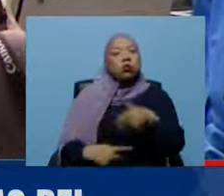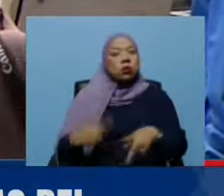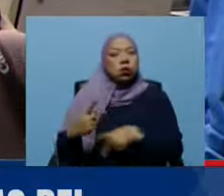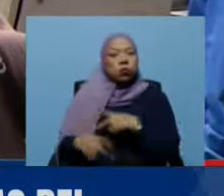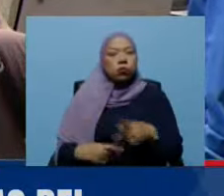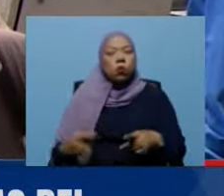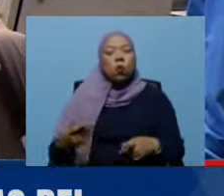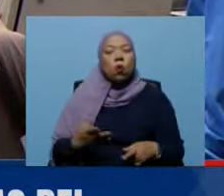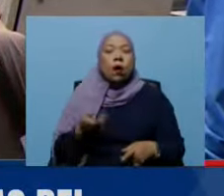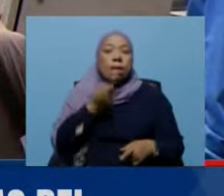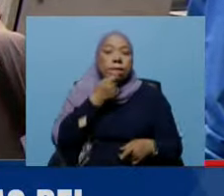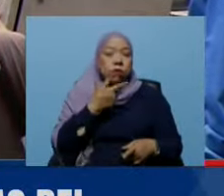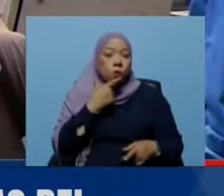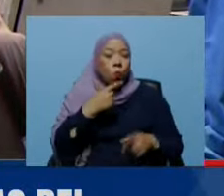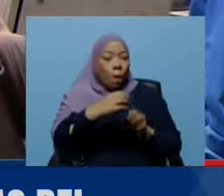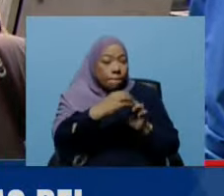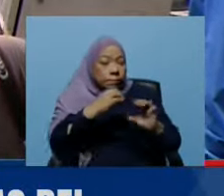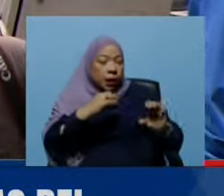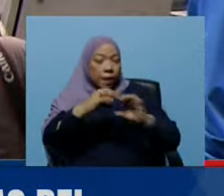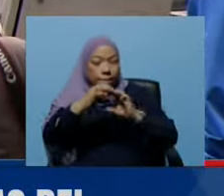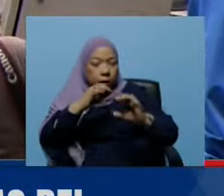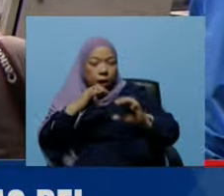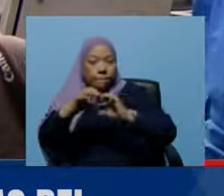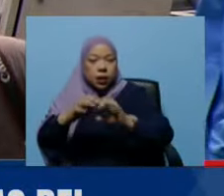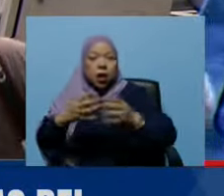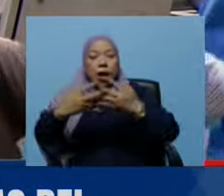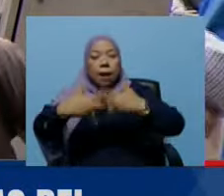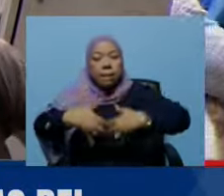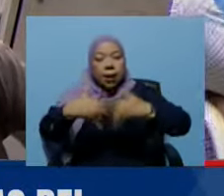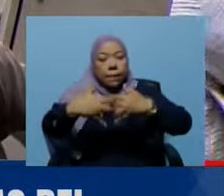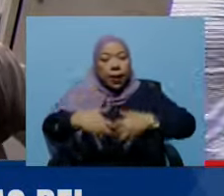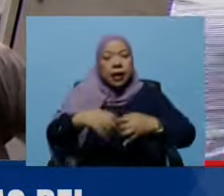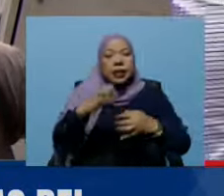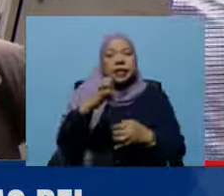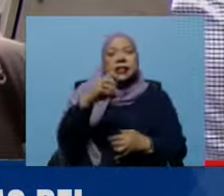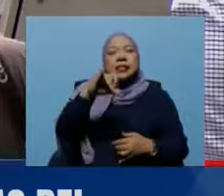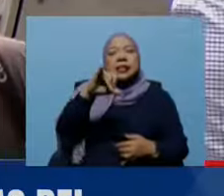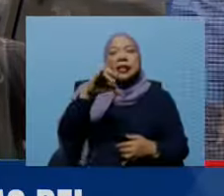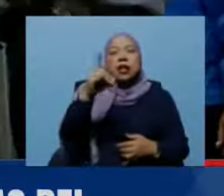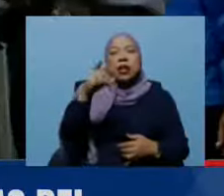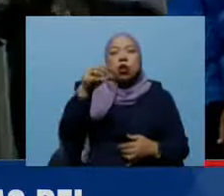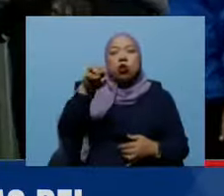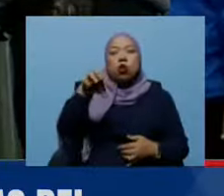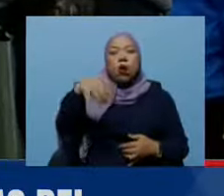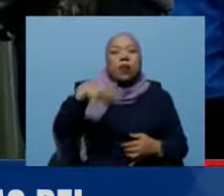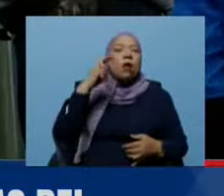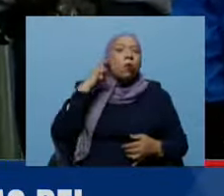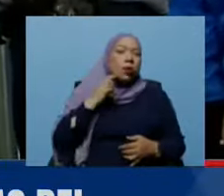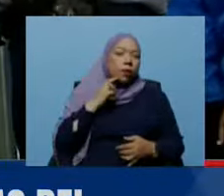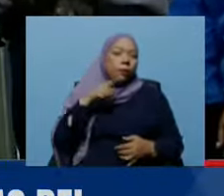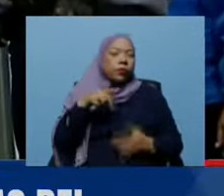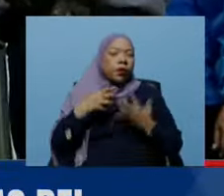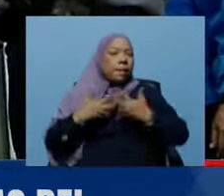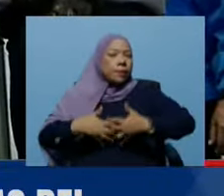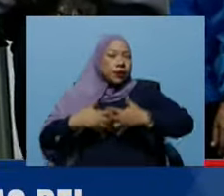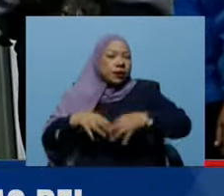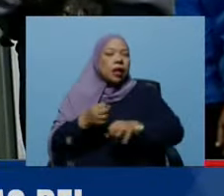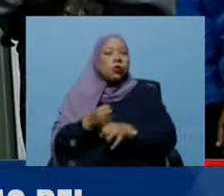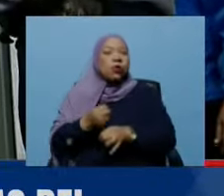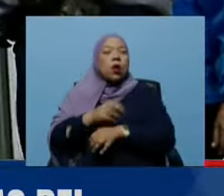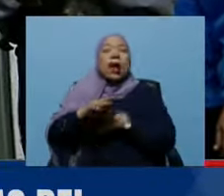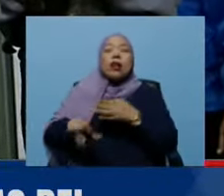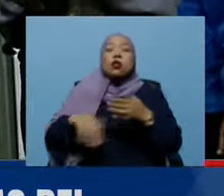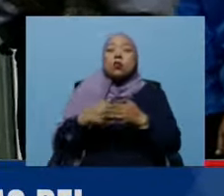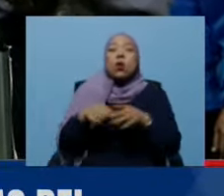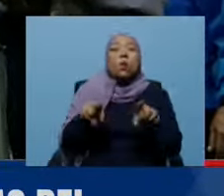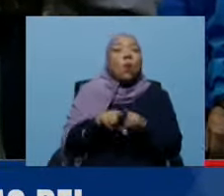de pellas y palanquillas en la siderúrgica Sidor, y de alguna forma es el proceso que estamos haciendo en todas las empresas